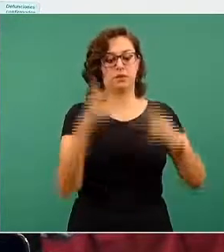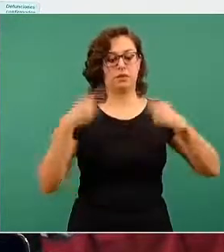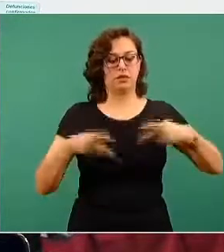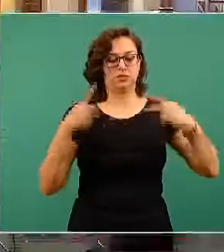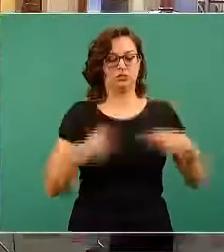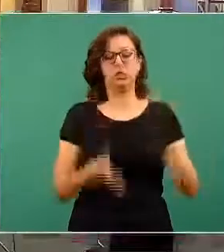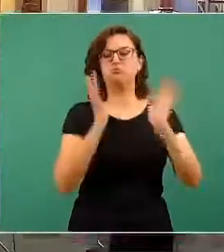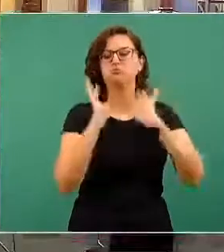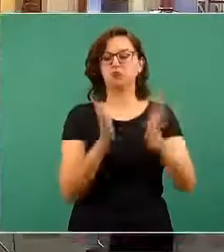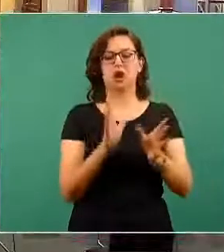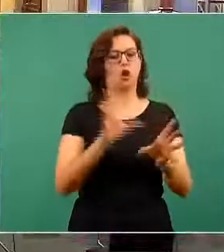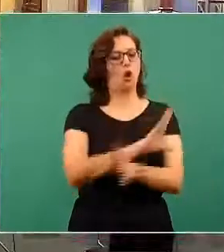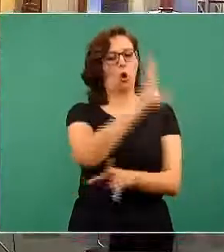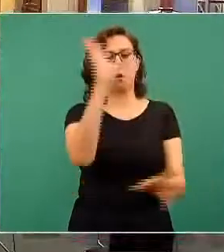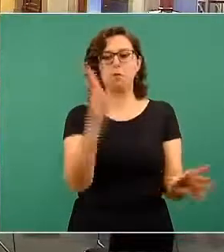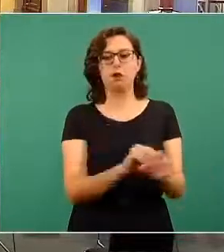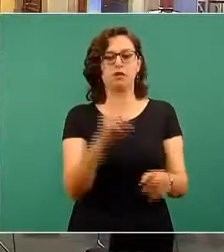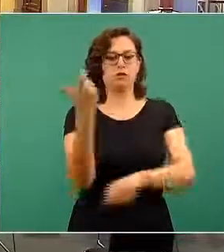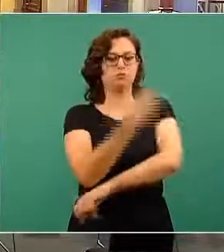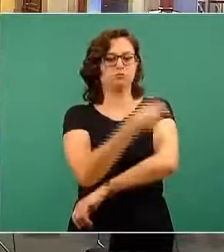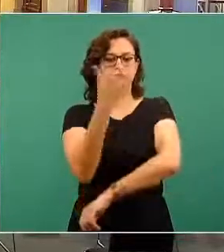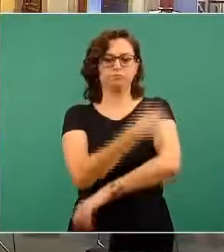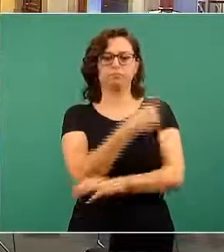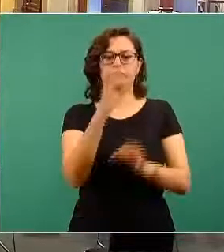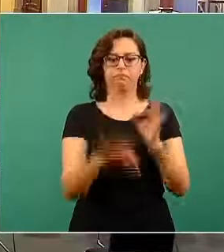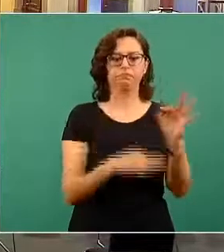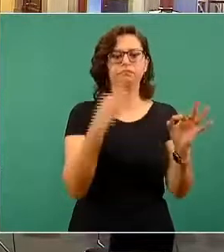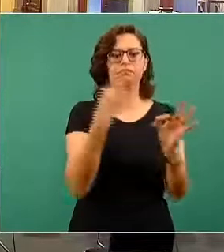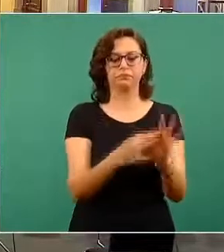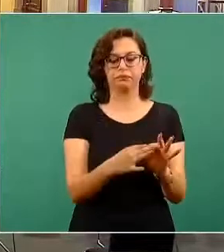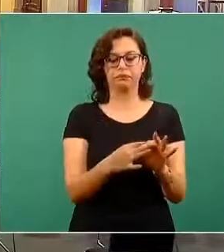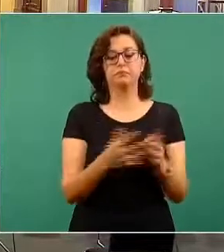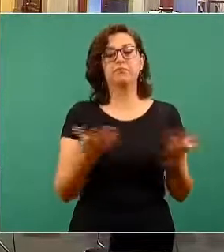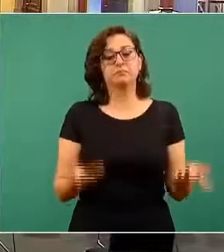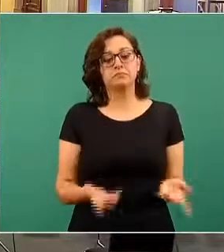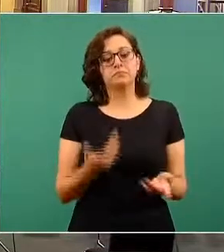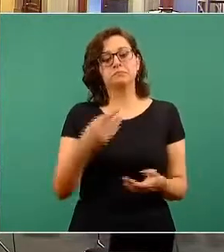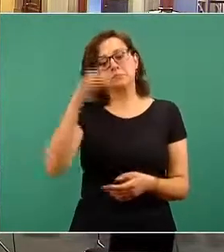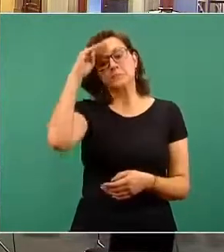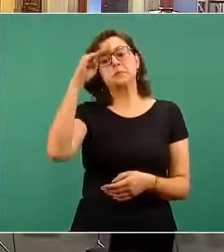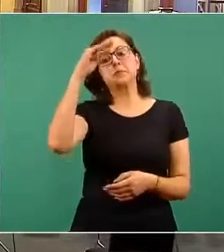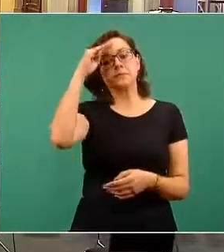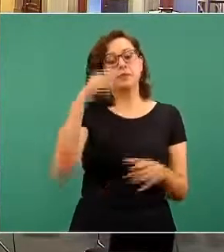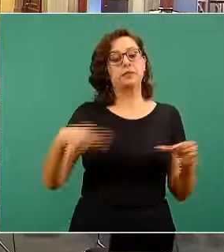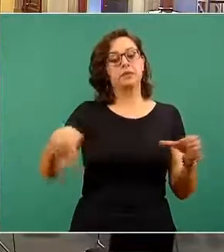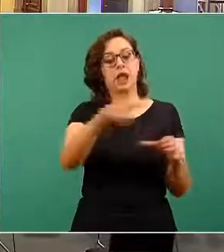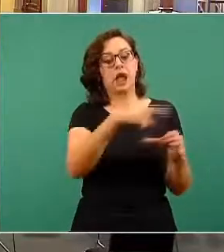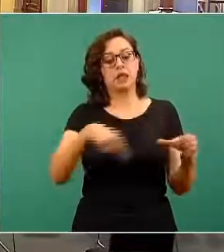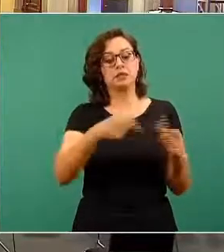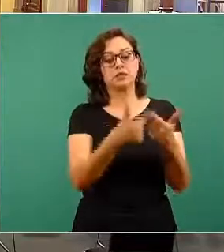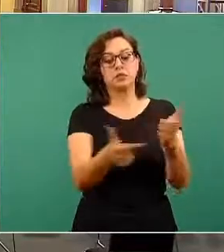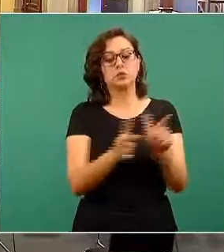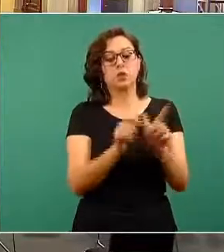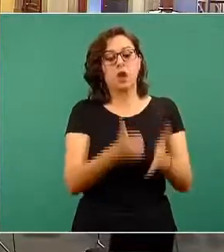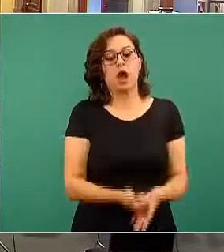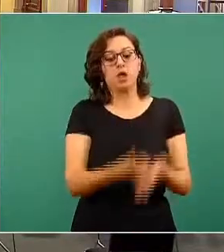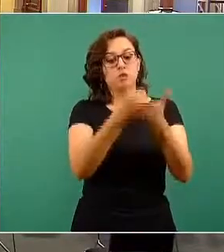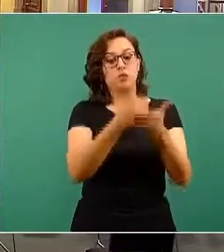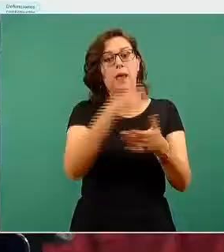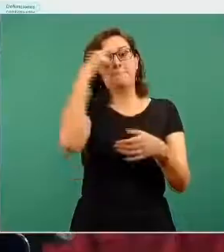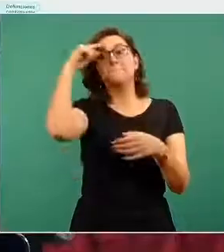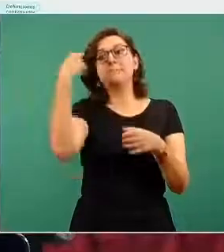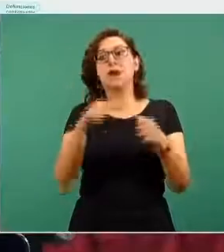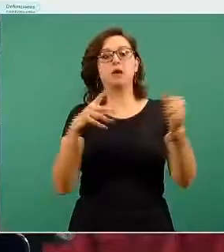939 personas ya con esquema completo y por lo tanto estamos esperando que este grupo obviamente contribuya a disminuir la